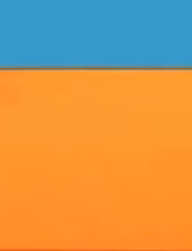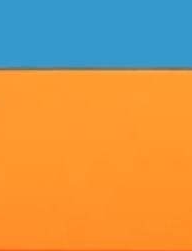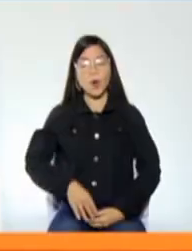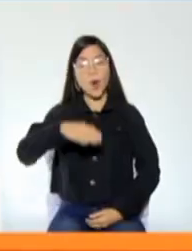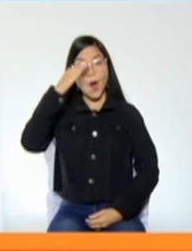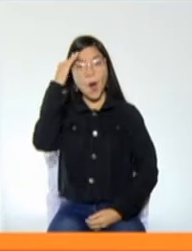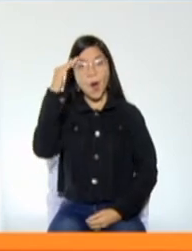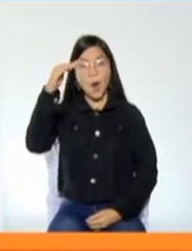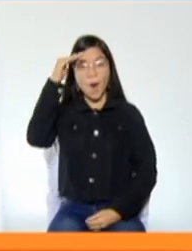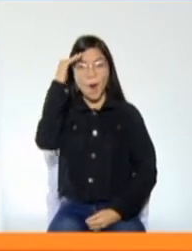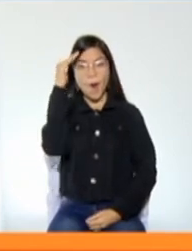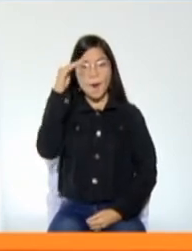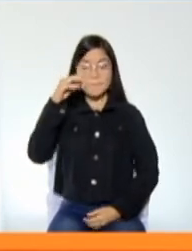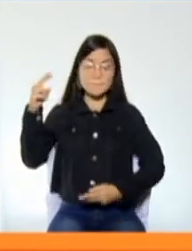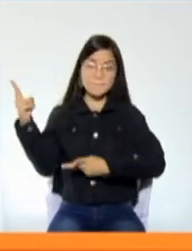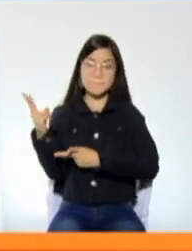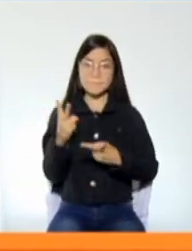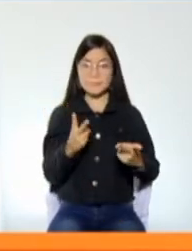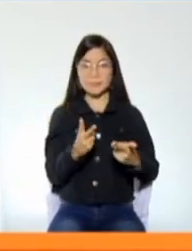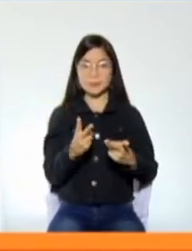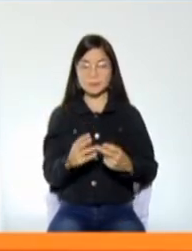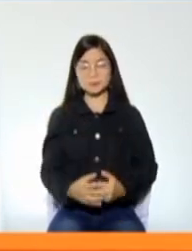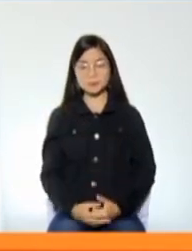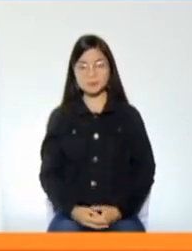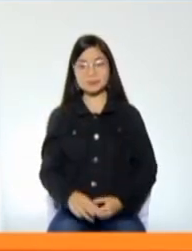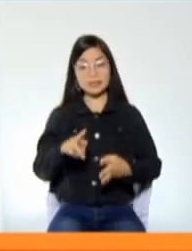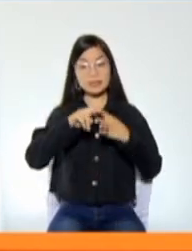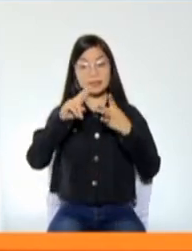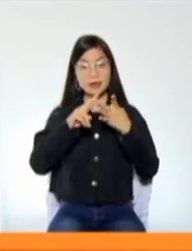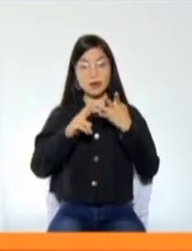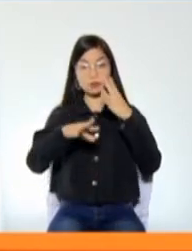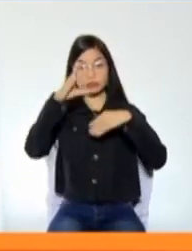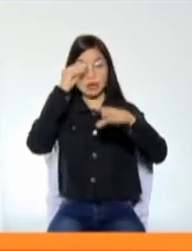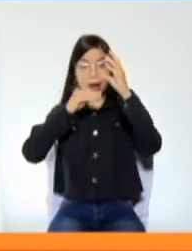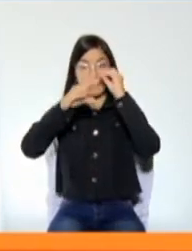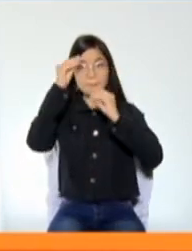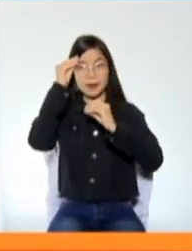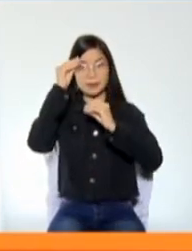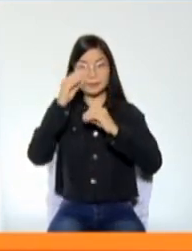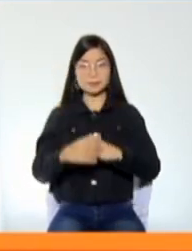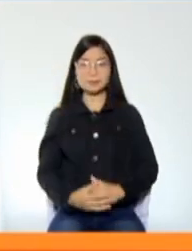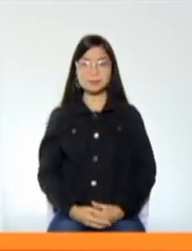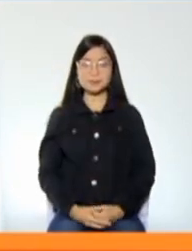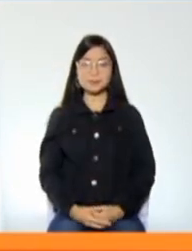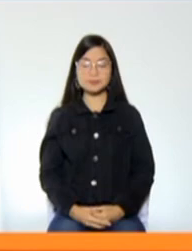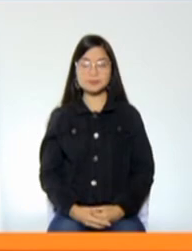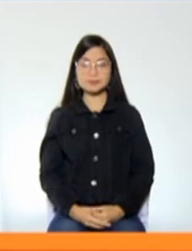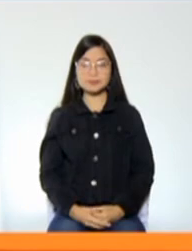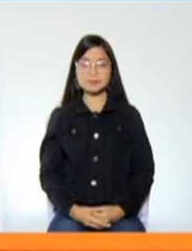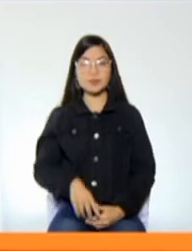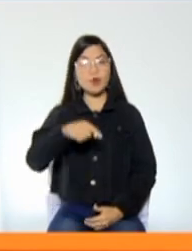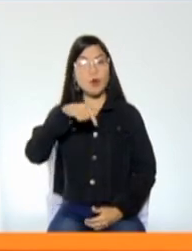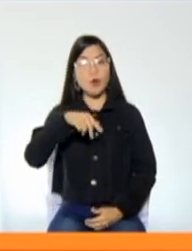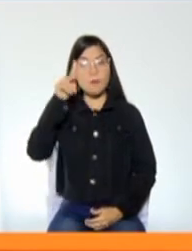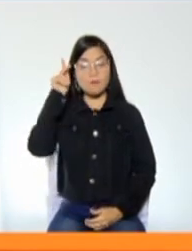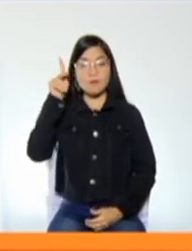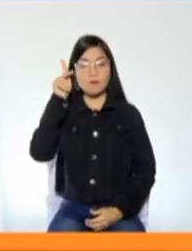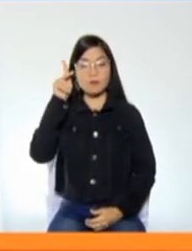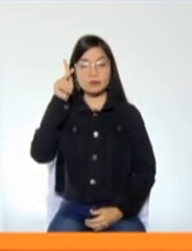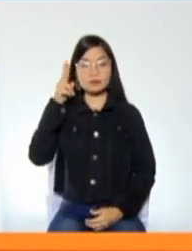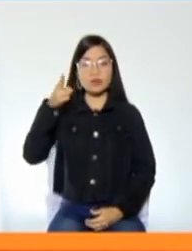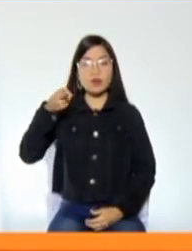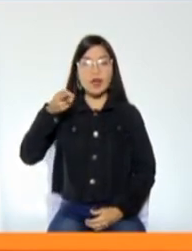Hola, bienvenidas y bienvenidos a tu sección Recursos para el Aprendizaje. Una vez más con ustedes, profesor Gerson